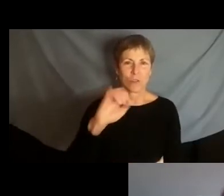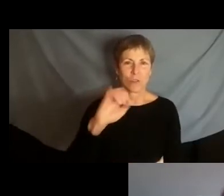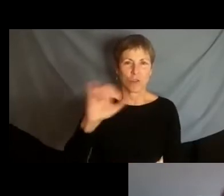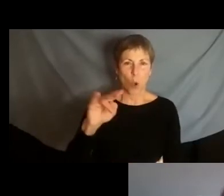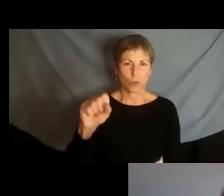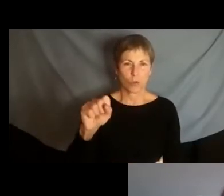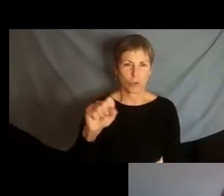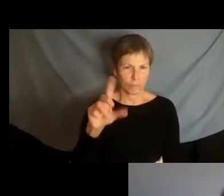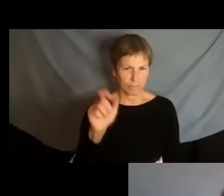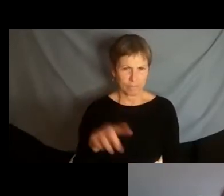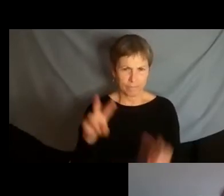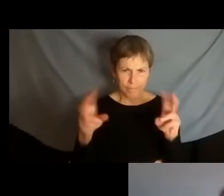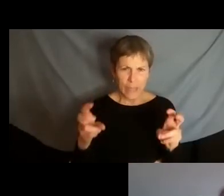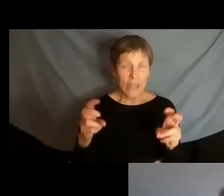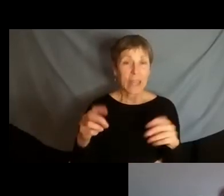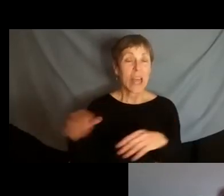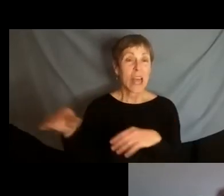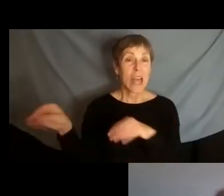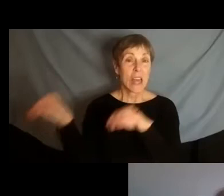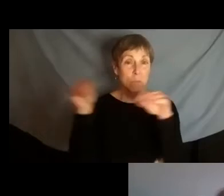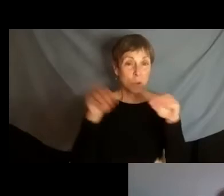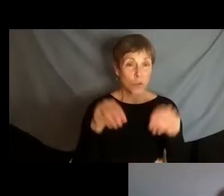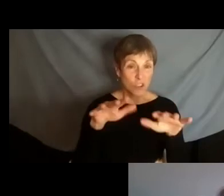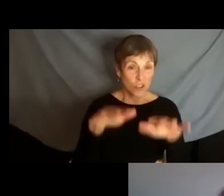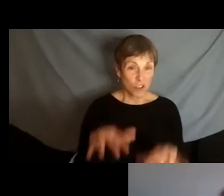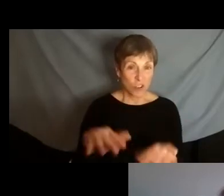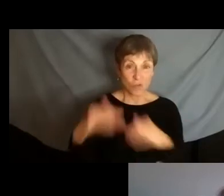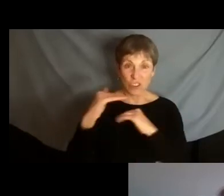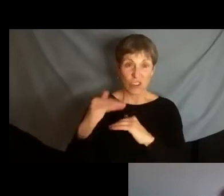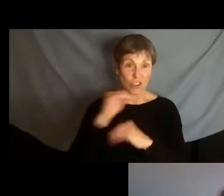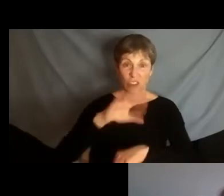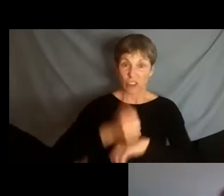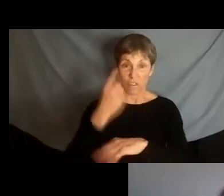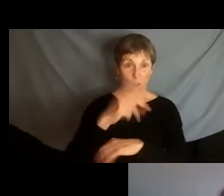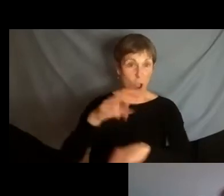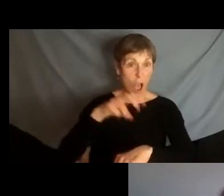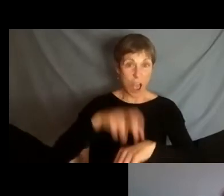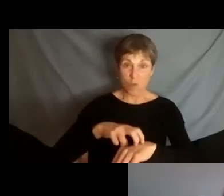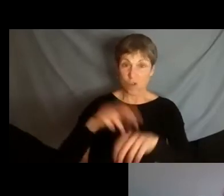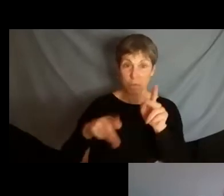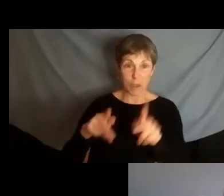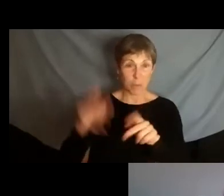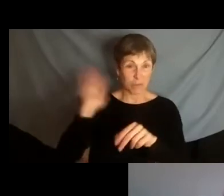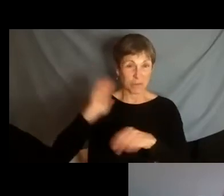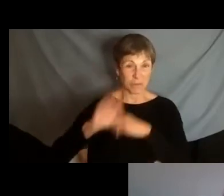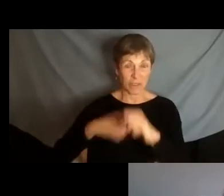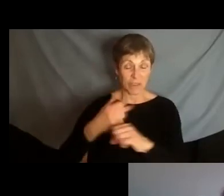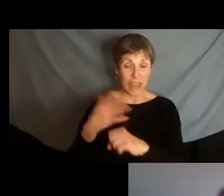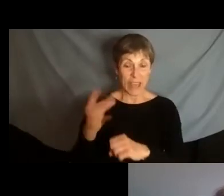leerla. ¿Por qué fueron las restricciones de inmigración no hechas con los inmigrantes irlandeses en